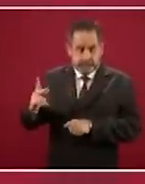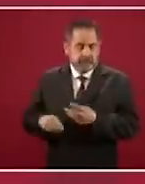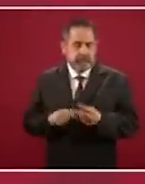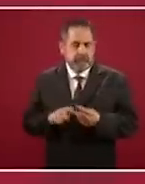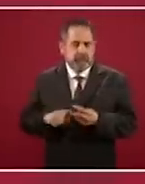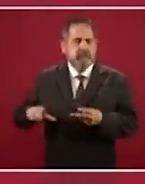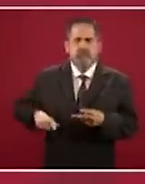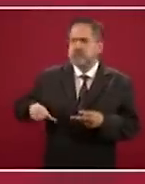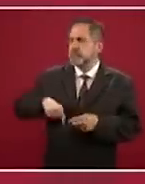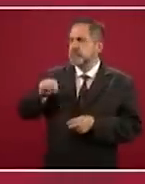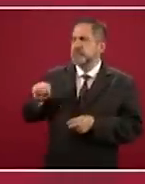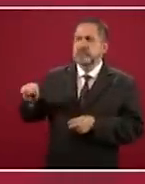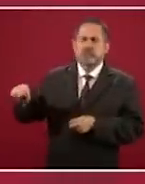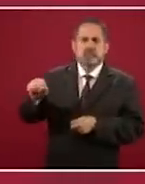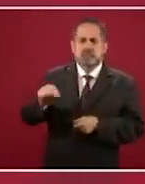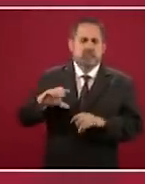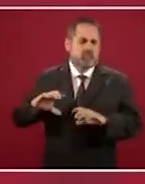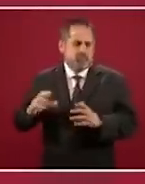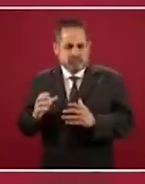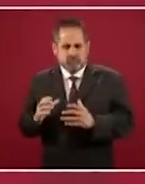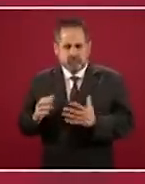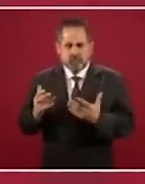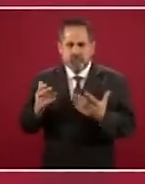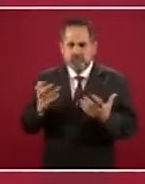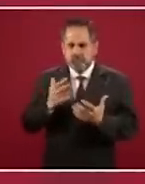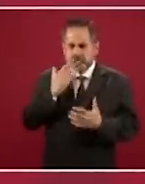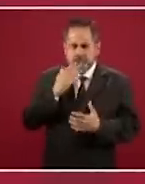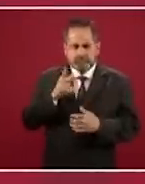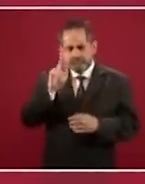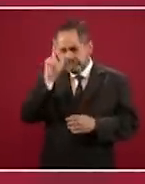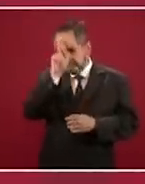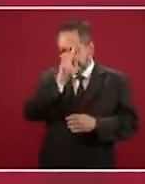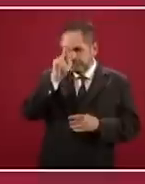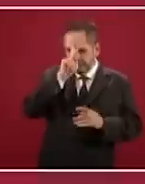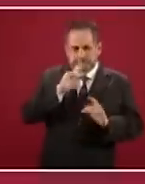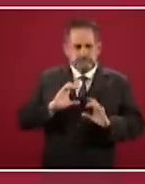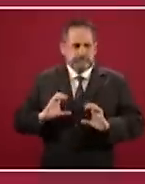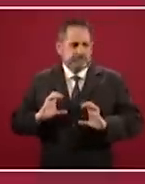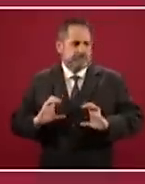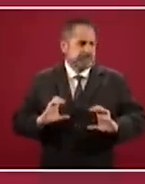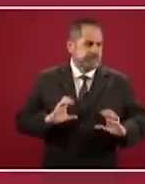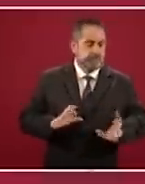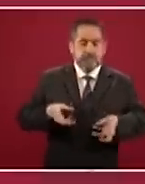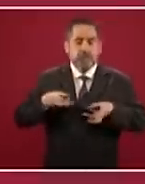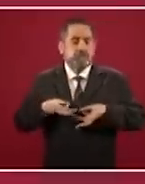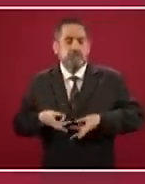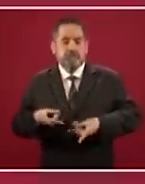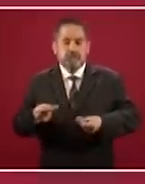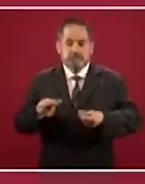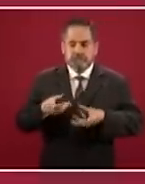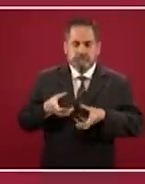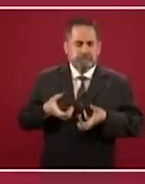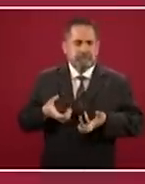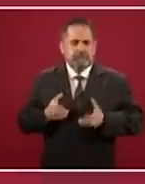el gobierno en general, con mucha prudencia en el manejo de las finanzas